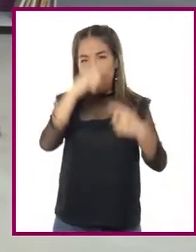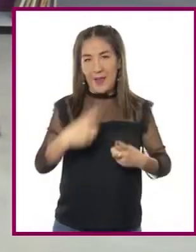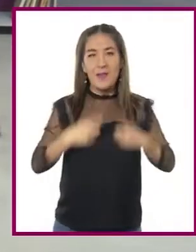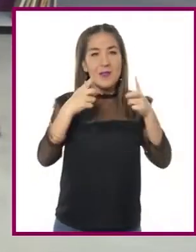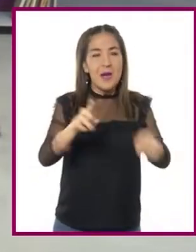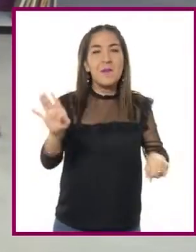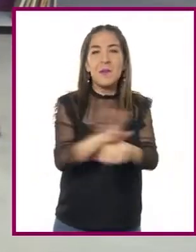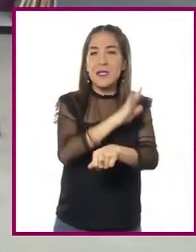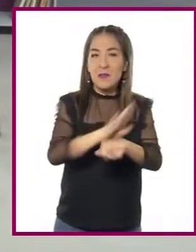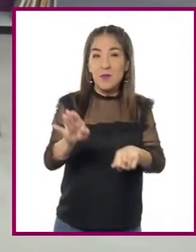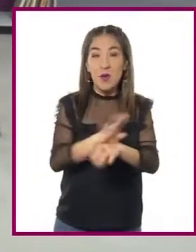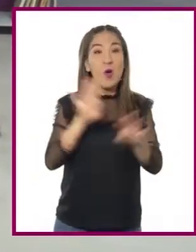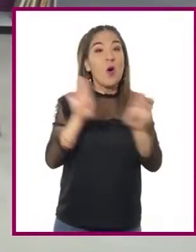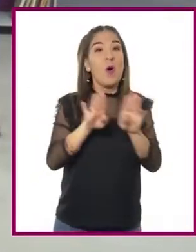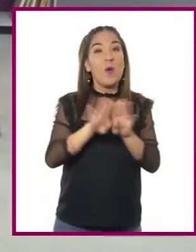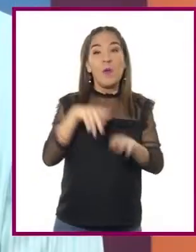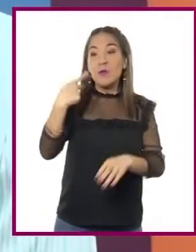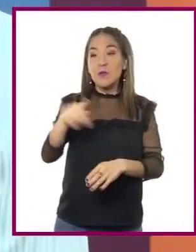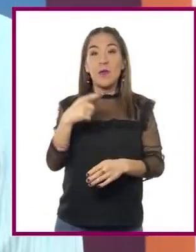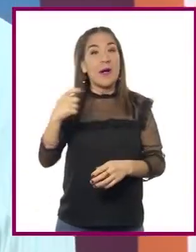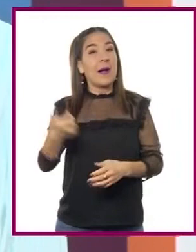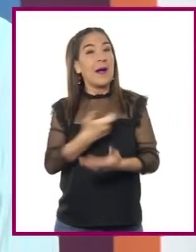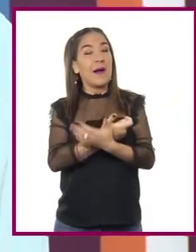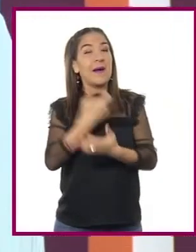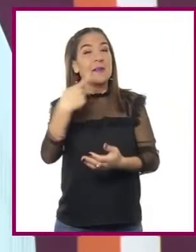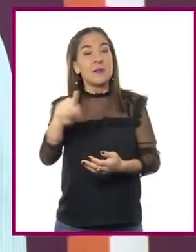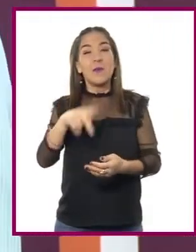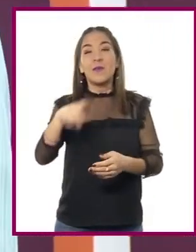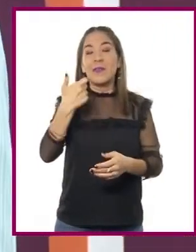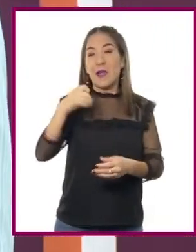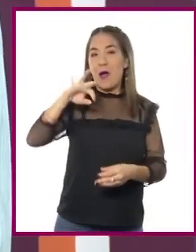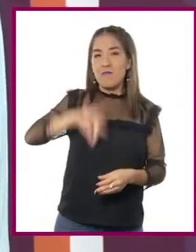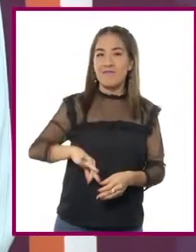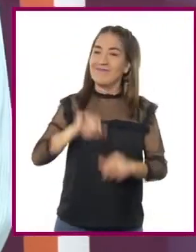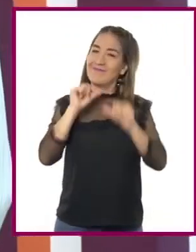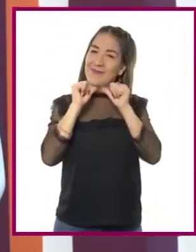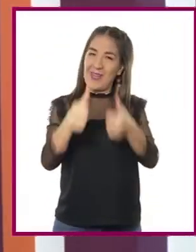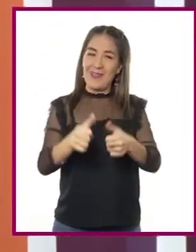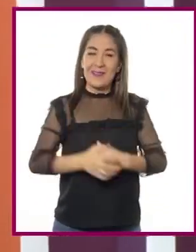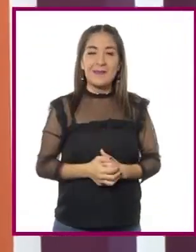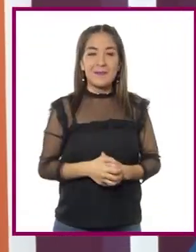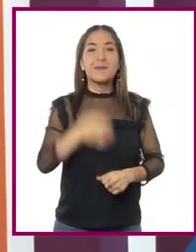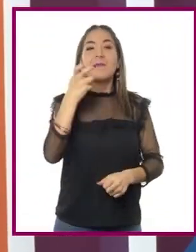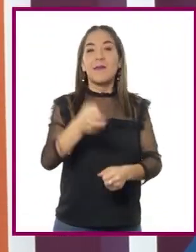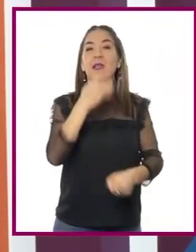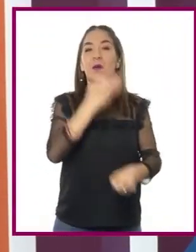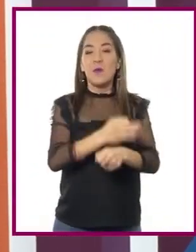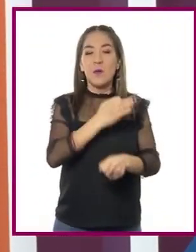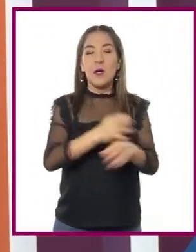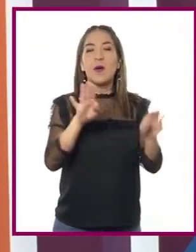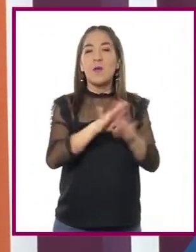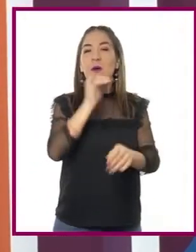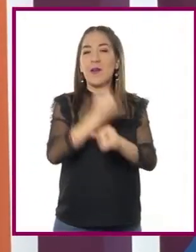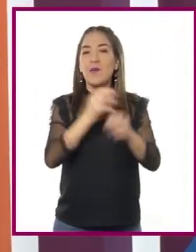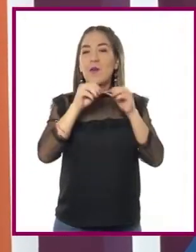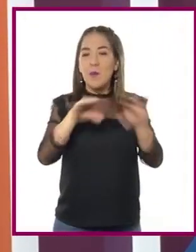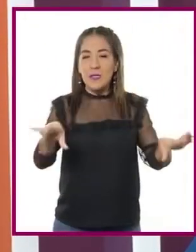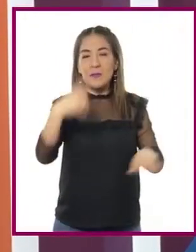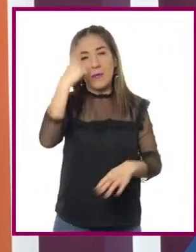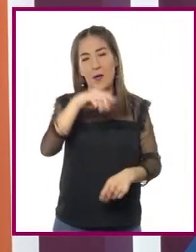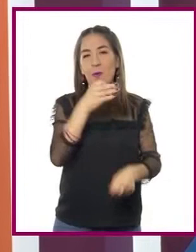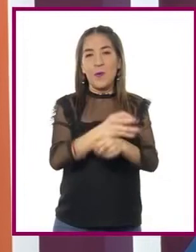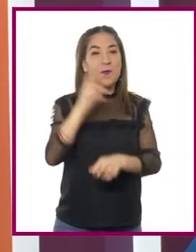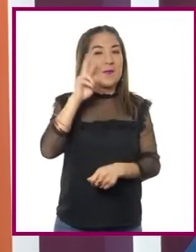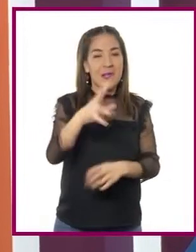no genera ganancias privadas. Les invitamos a que se acomoden y presten atención a la información que revisaremos de